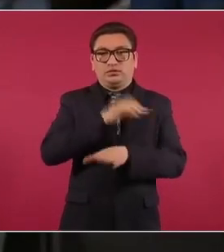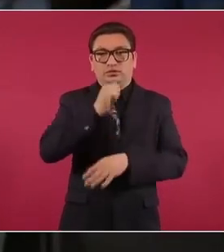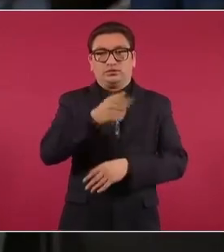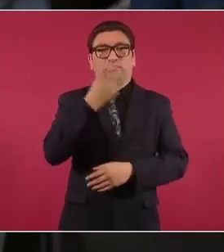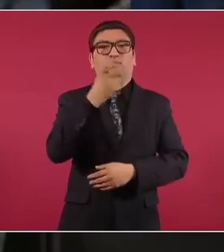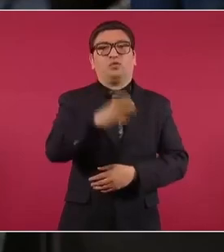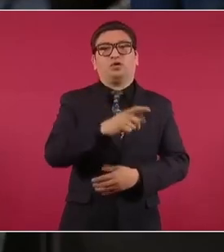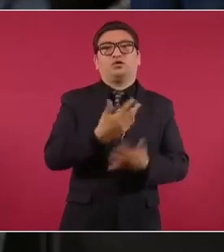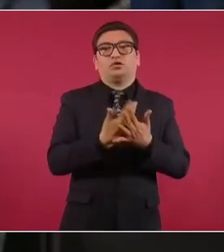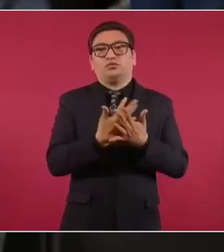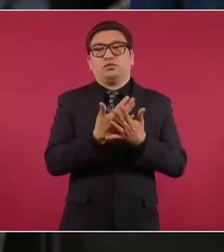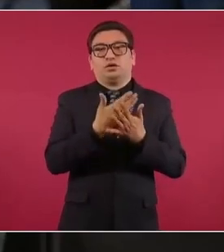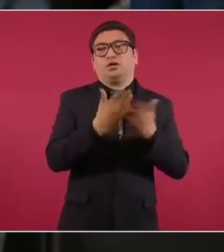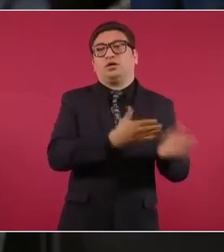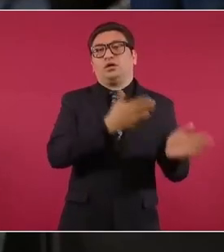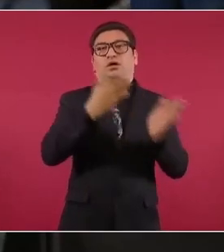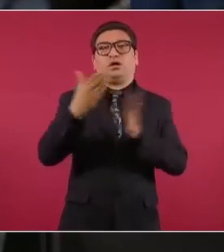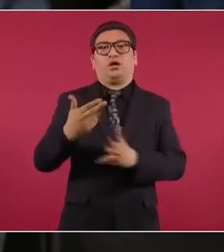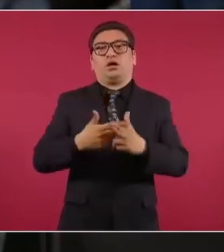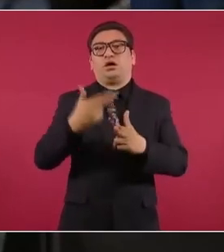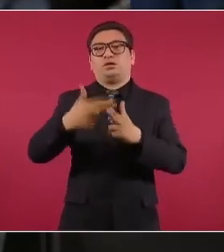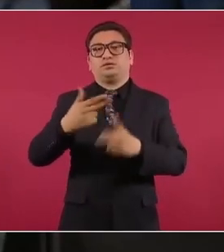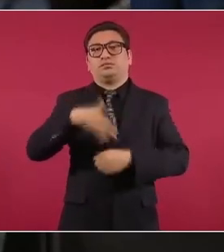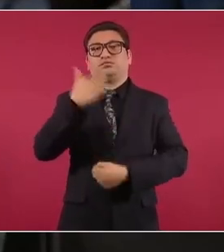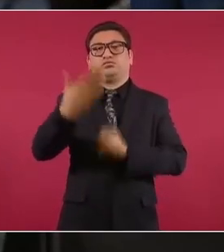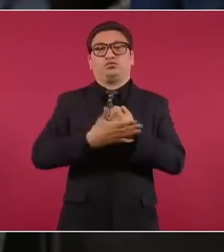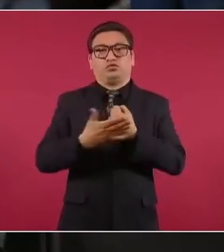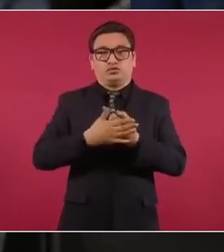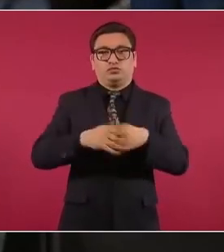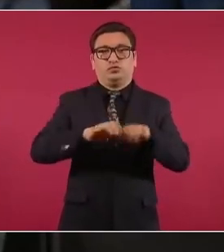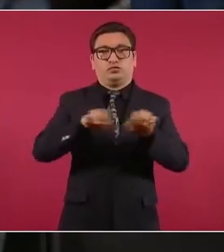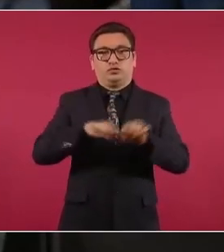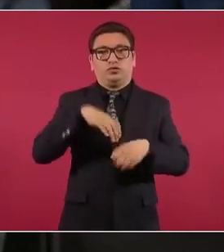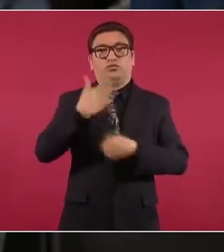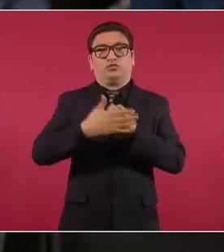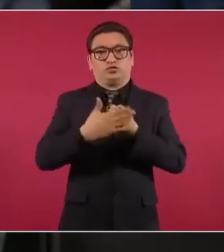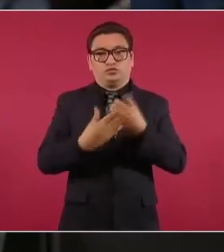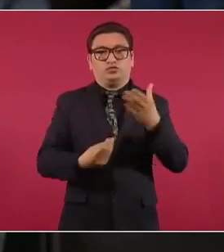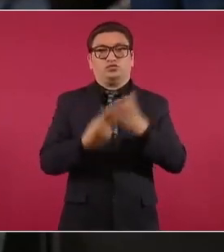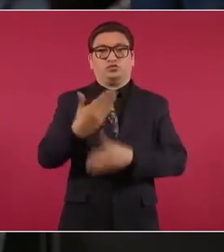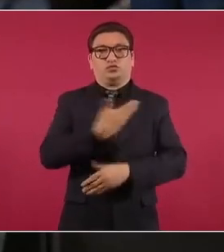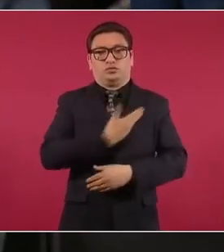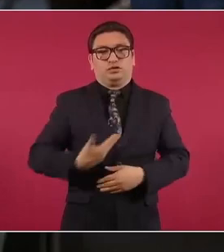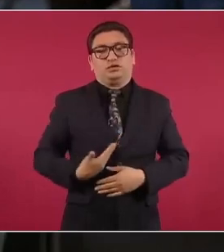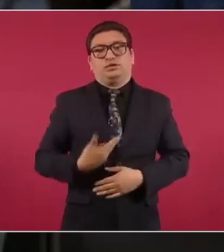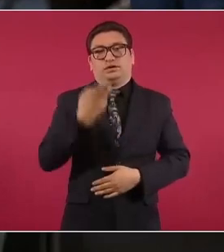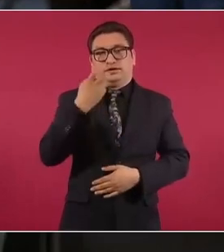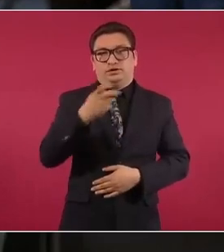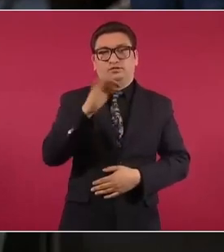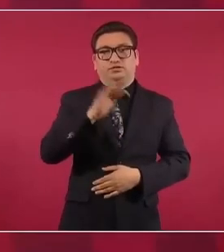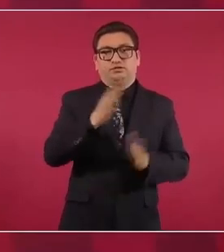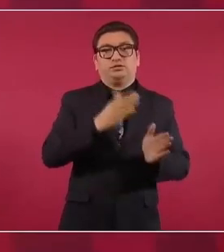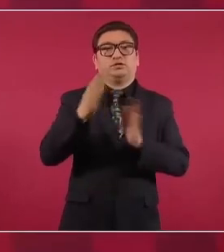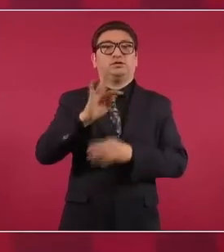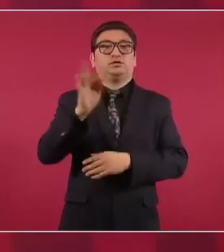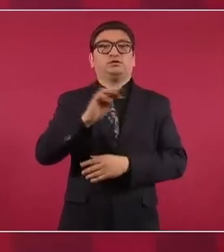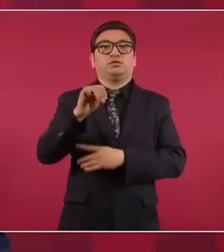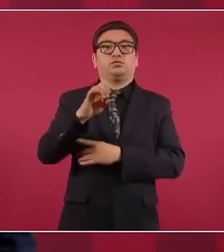quieren negociarlo, verlo con el próximo equipo del próximo gobierno. Saben también no, que podría no, ganar Morena.